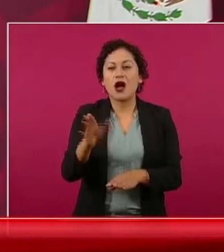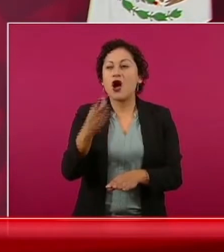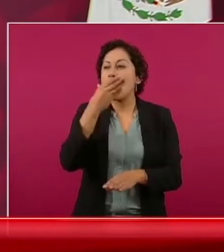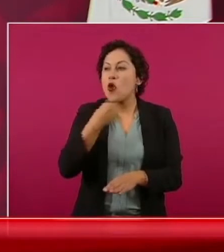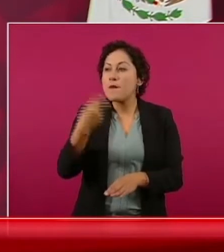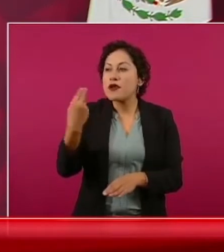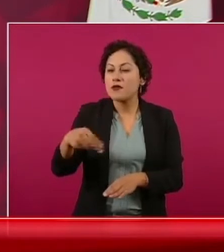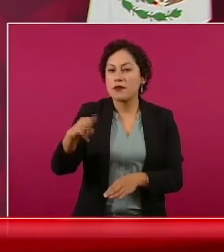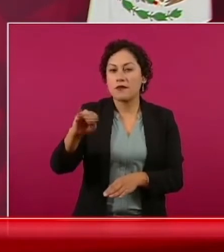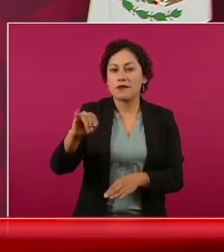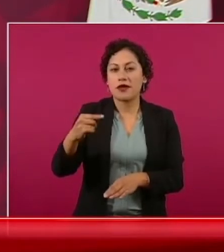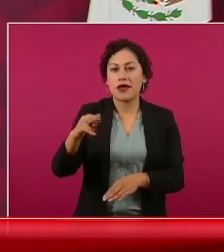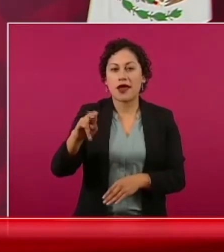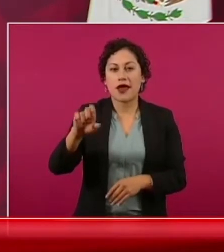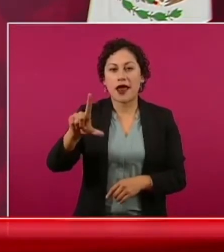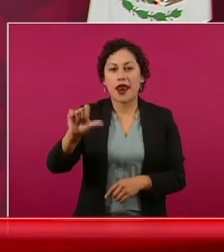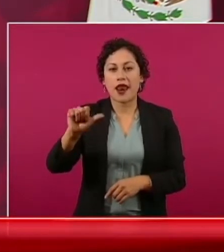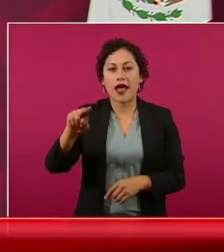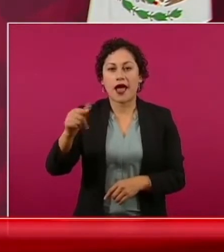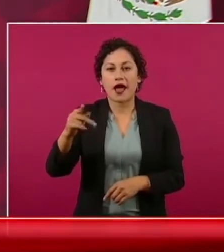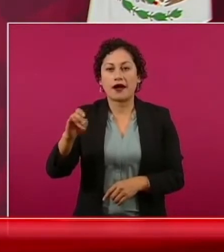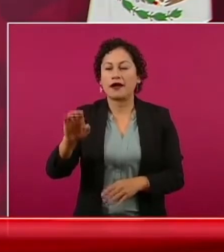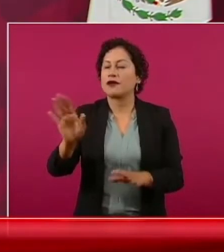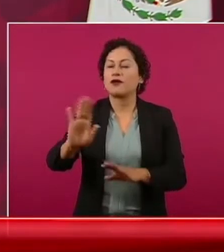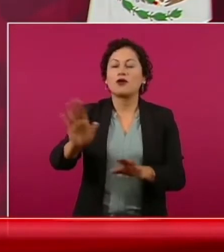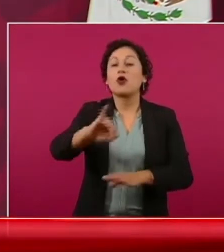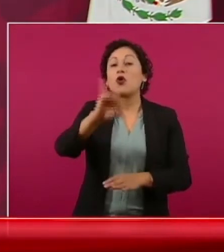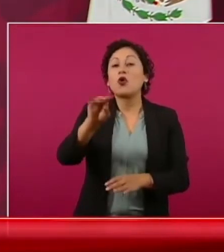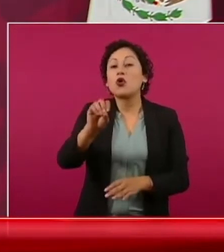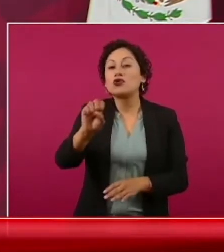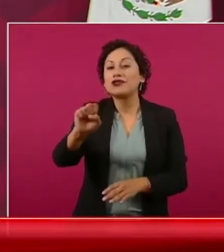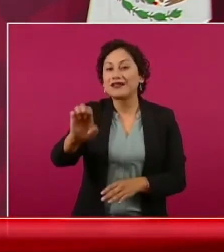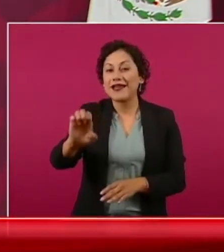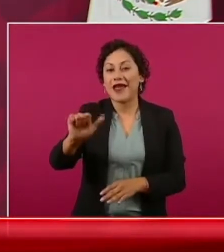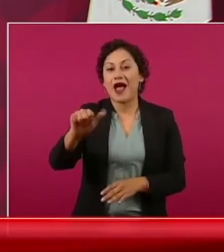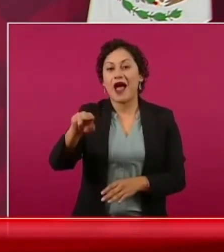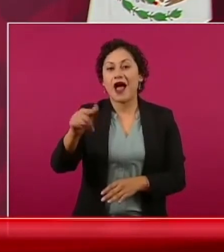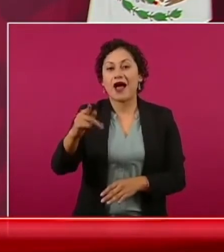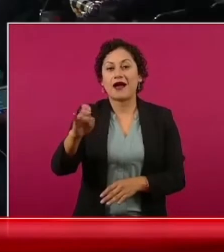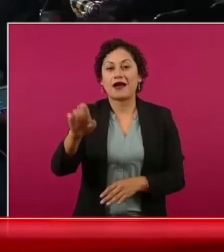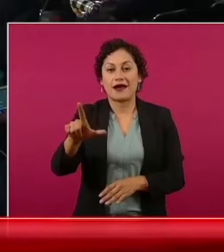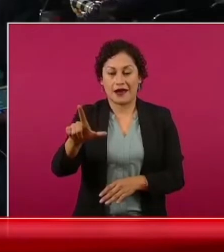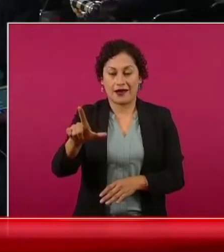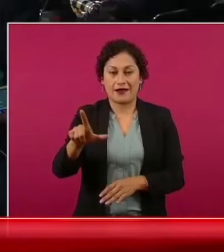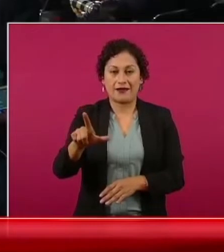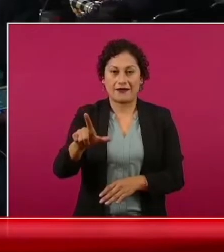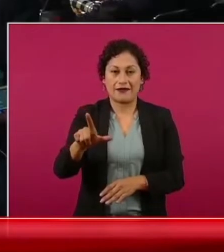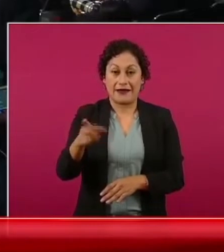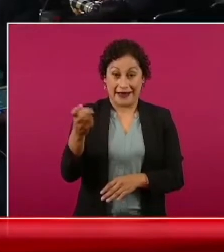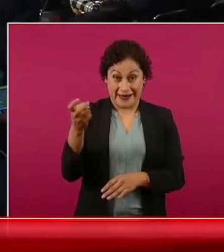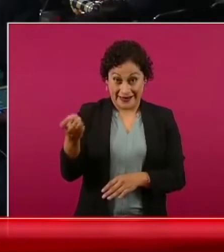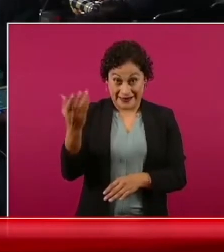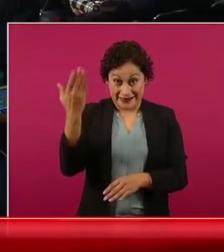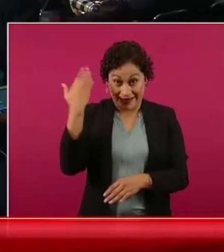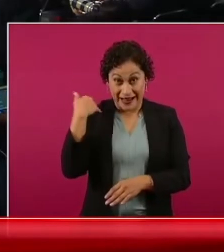gurría José Ángel gurría era en ese entonces